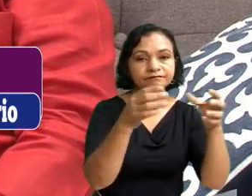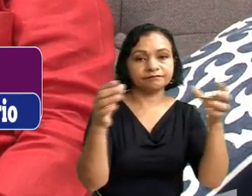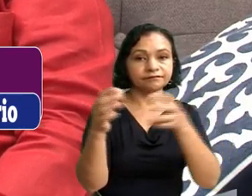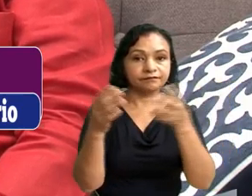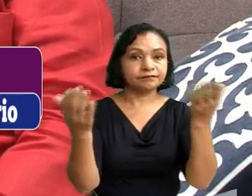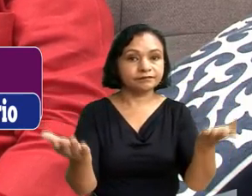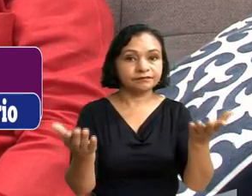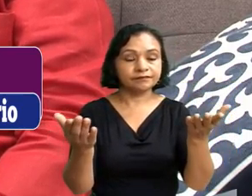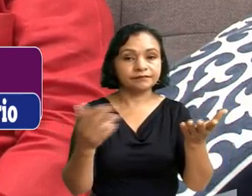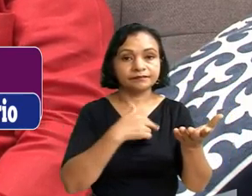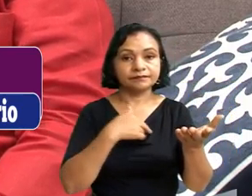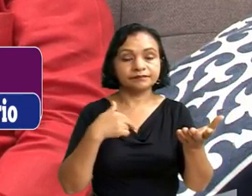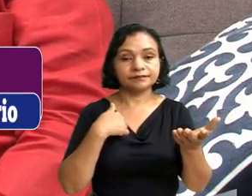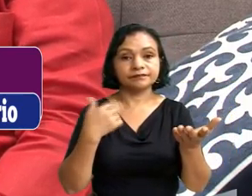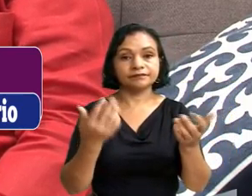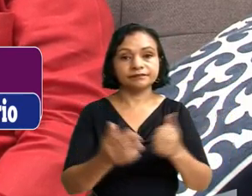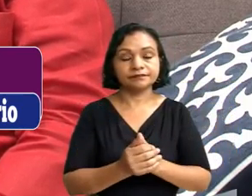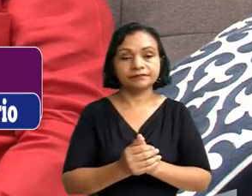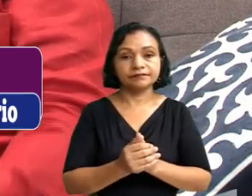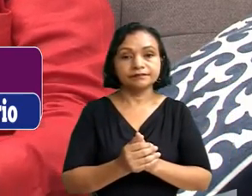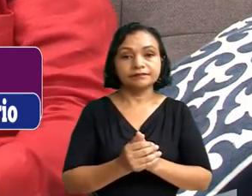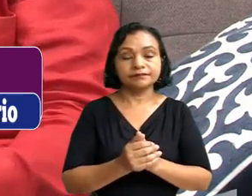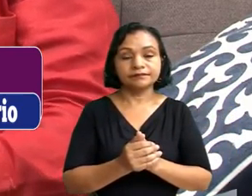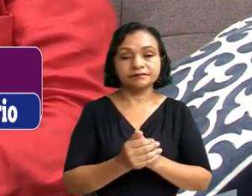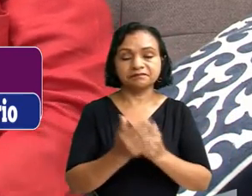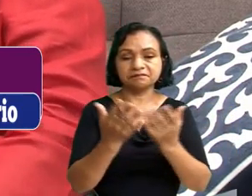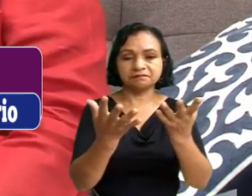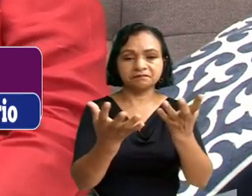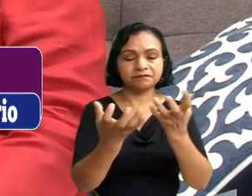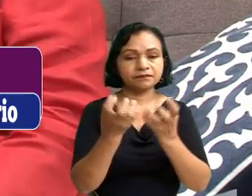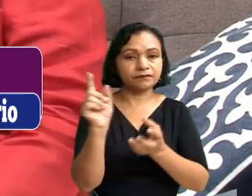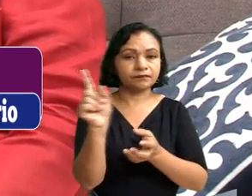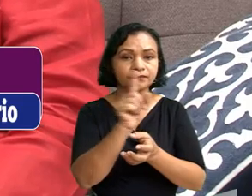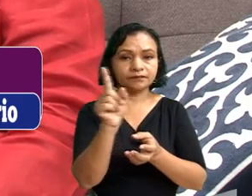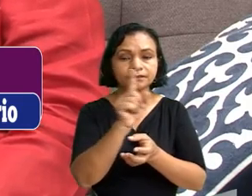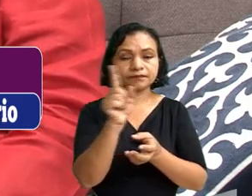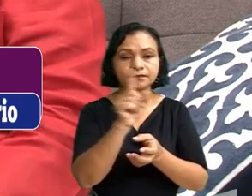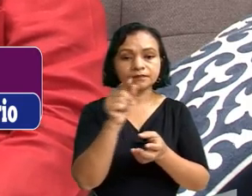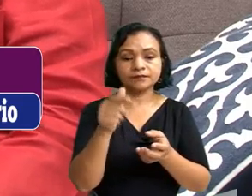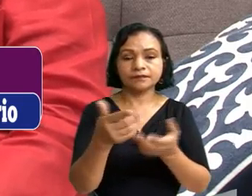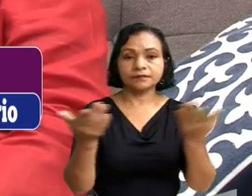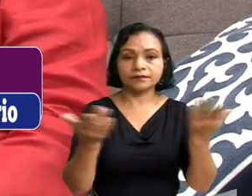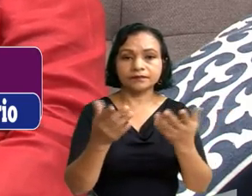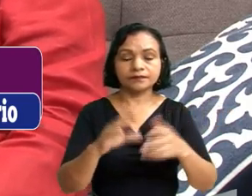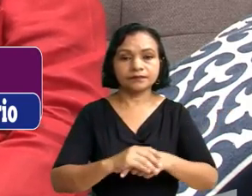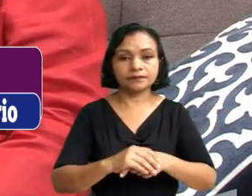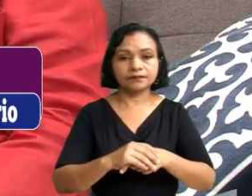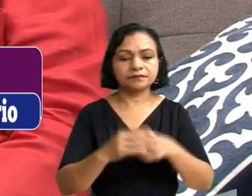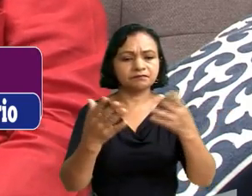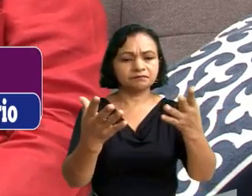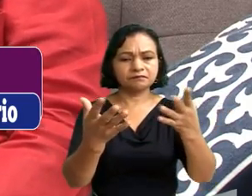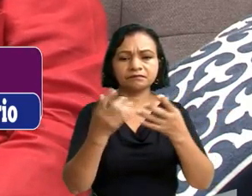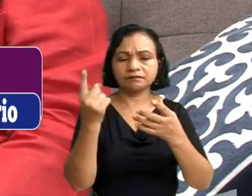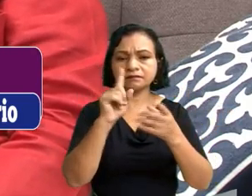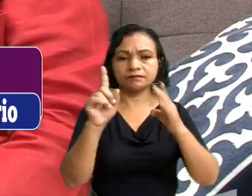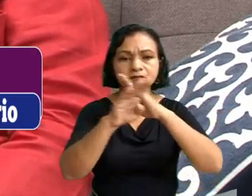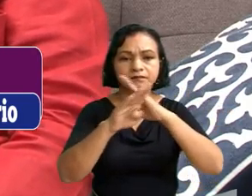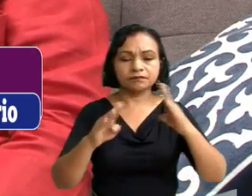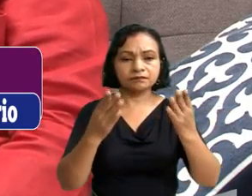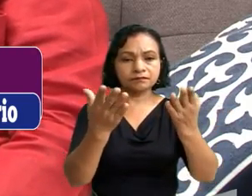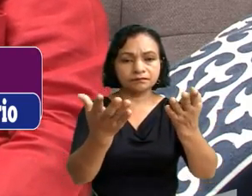los que no quieren esta amnistía ni quieren la reconciliación y